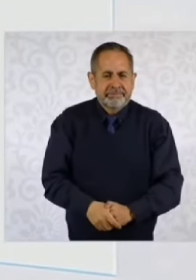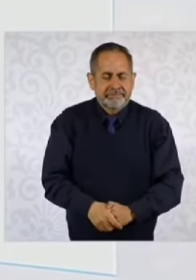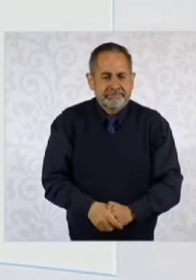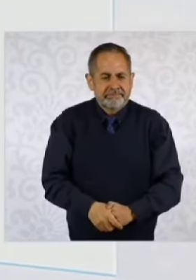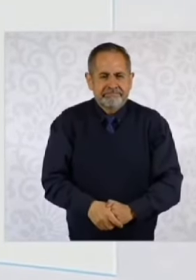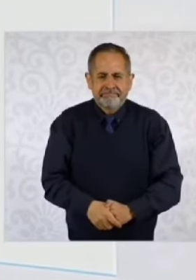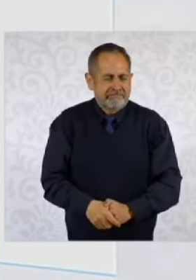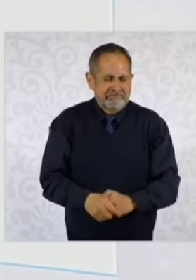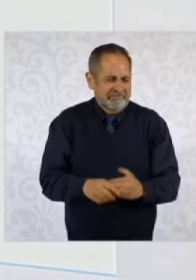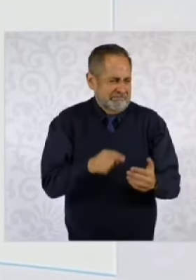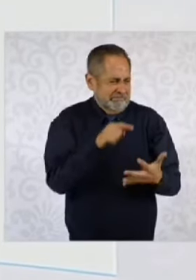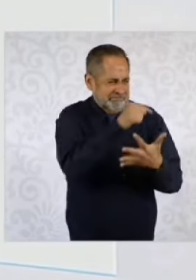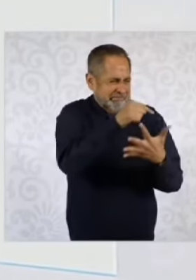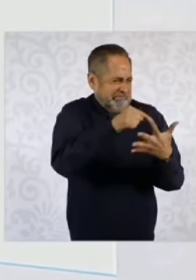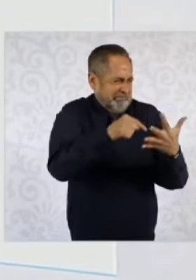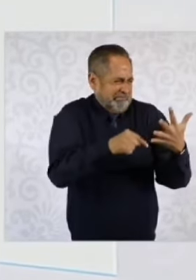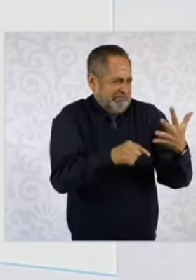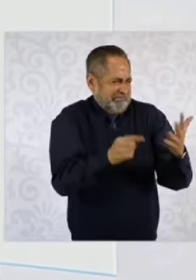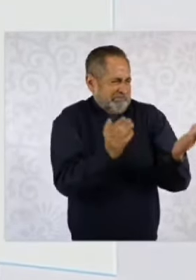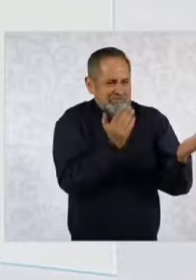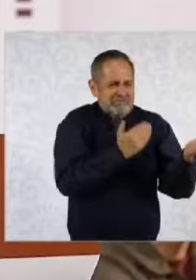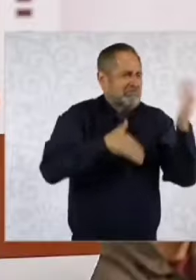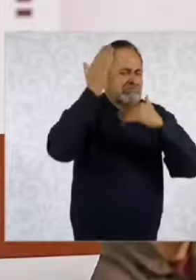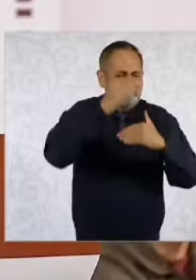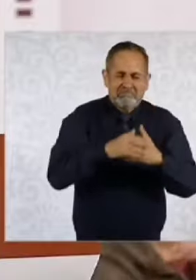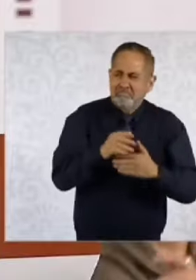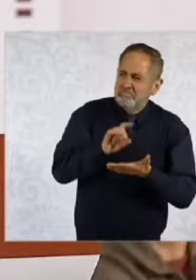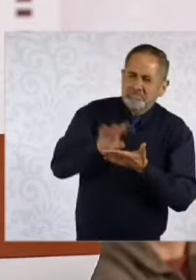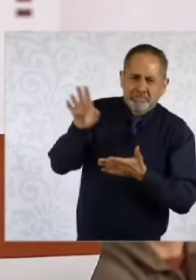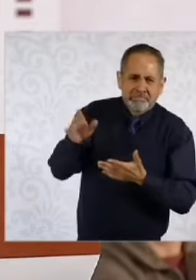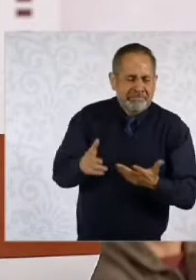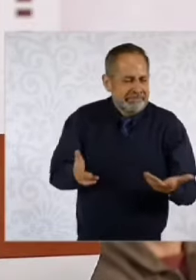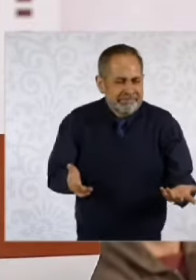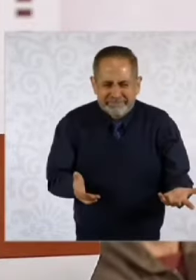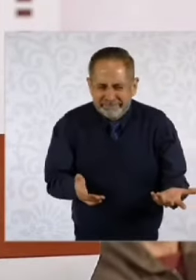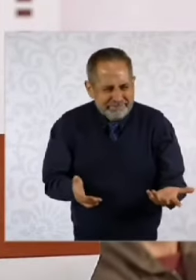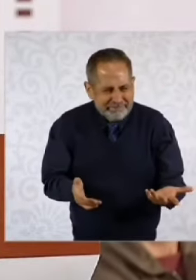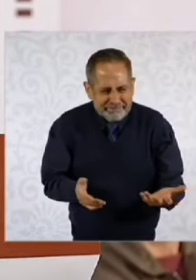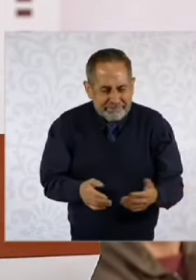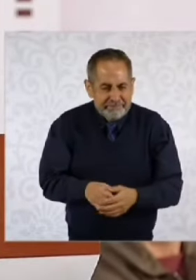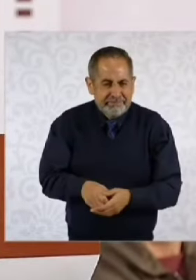En muchos sentidos. Esta visión de que